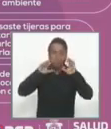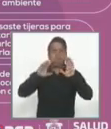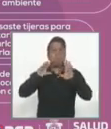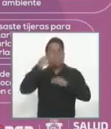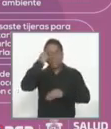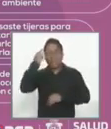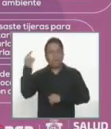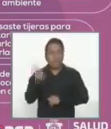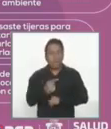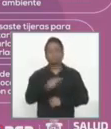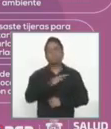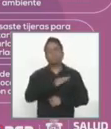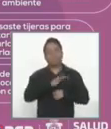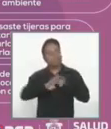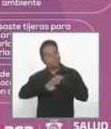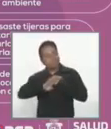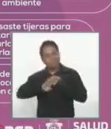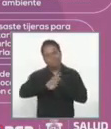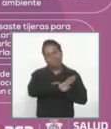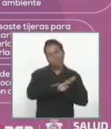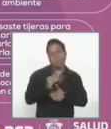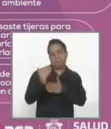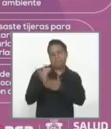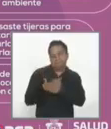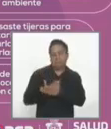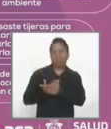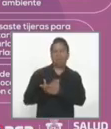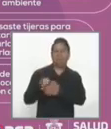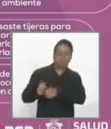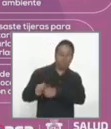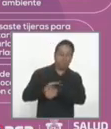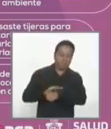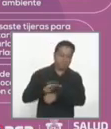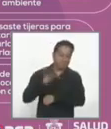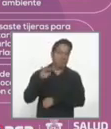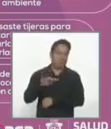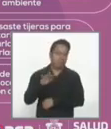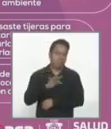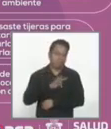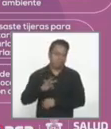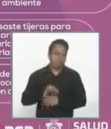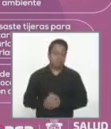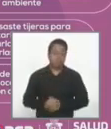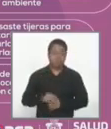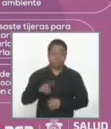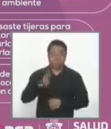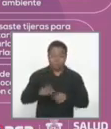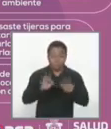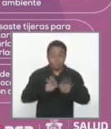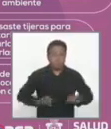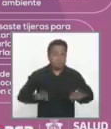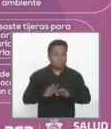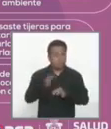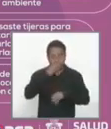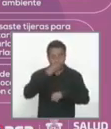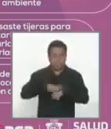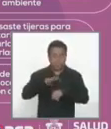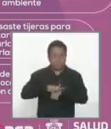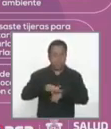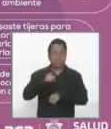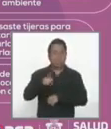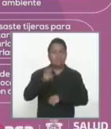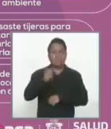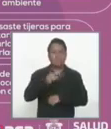medida para la contención de la difusión del COVID-19. Es muy importante asegurar que el desecho